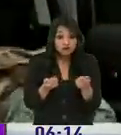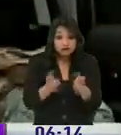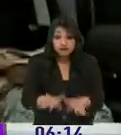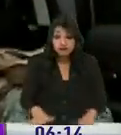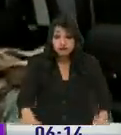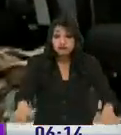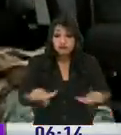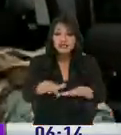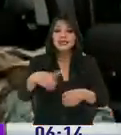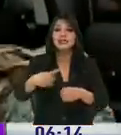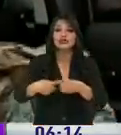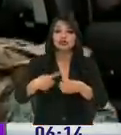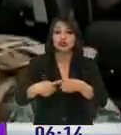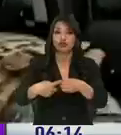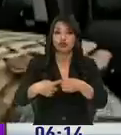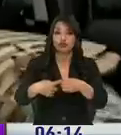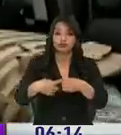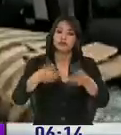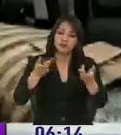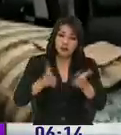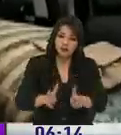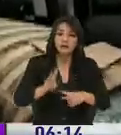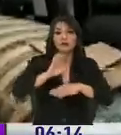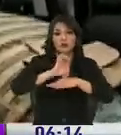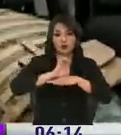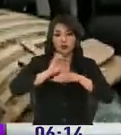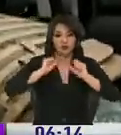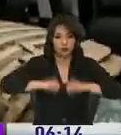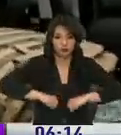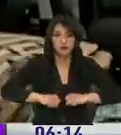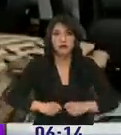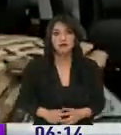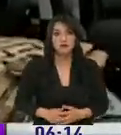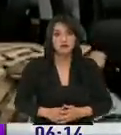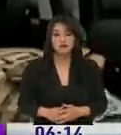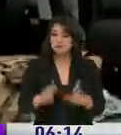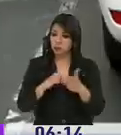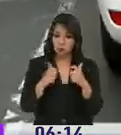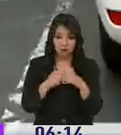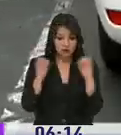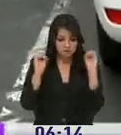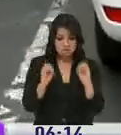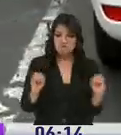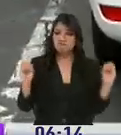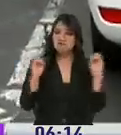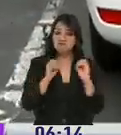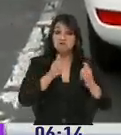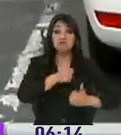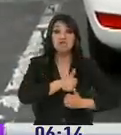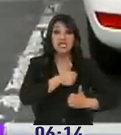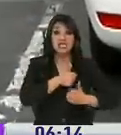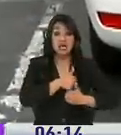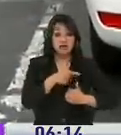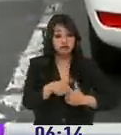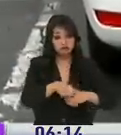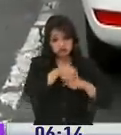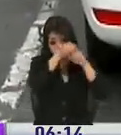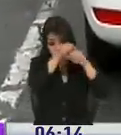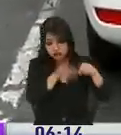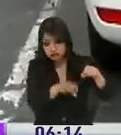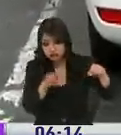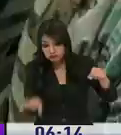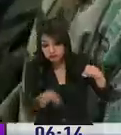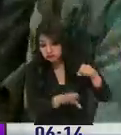toda la ciudad, en todo lo que es a nivel del país. Estamos sin ningún inconveniente. Los militares revisaron los objetos trasladados